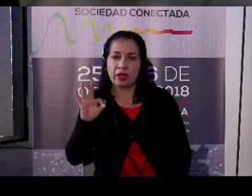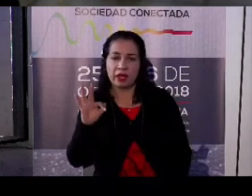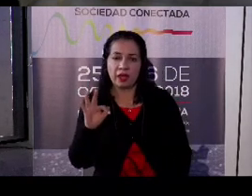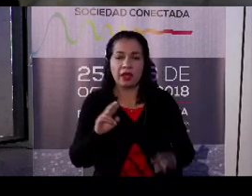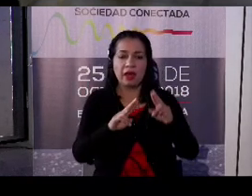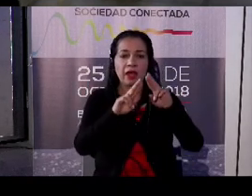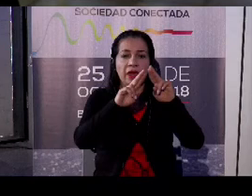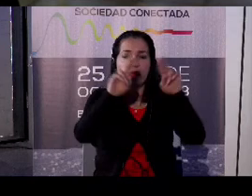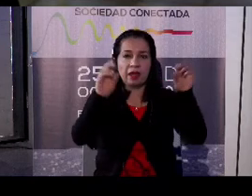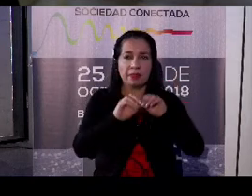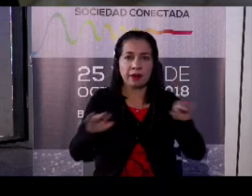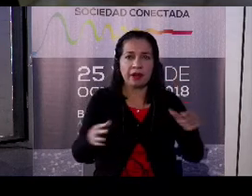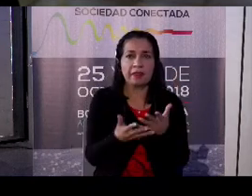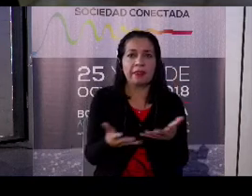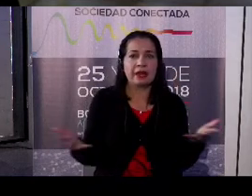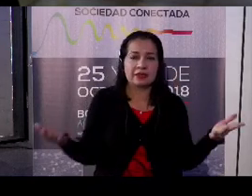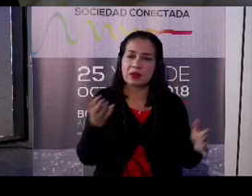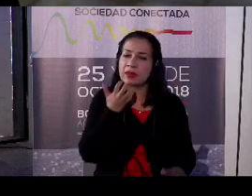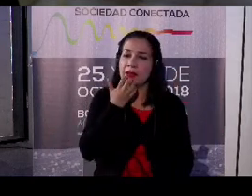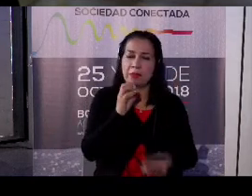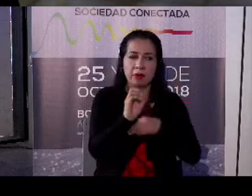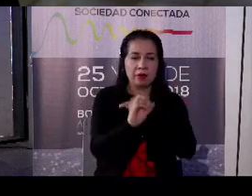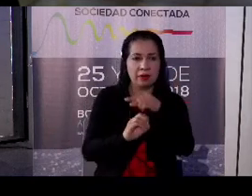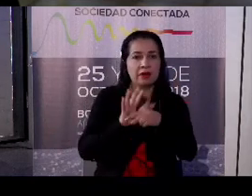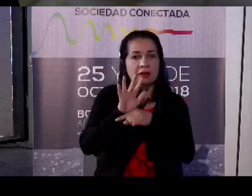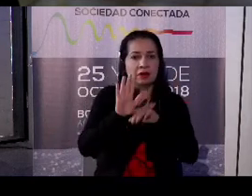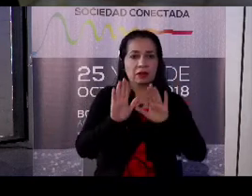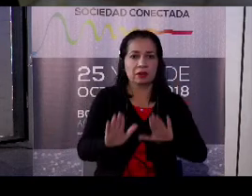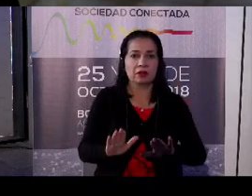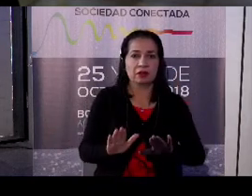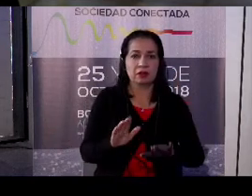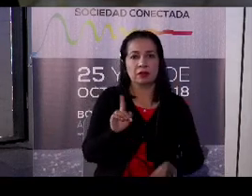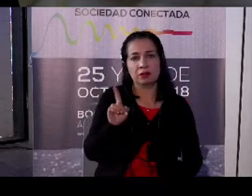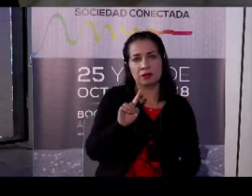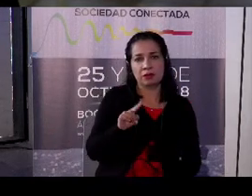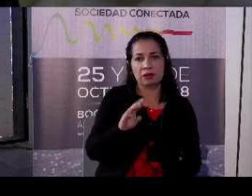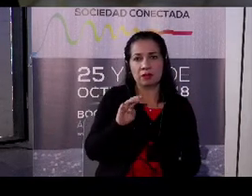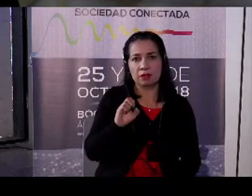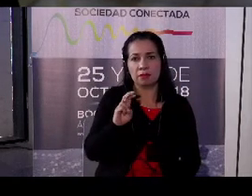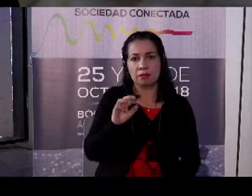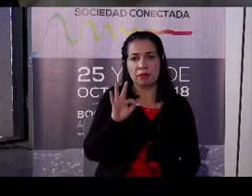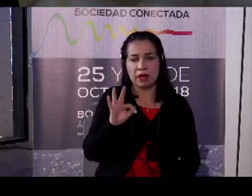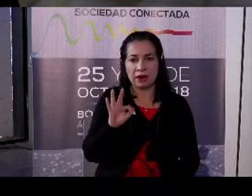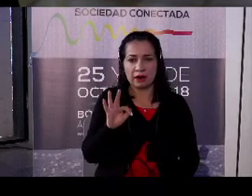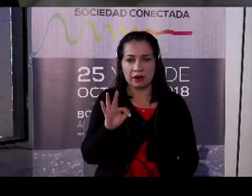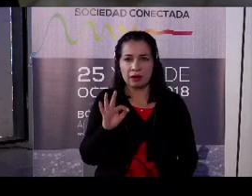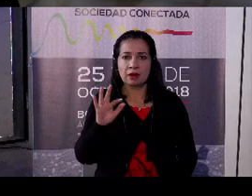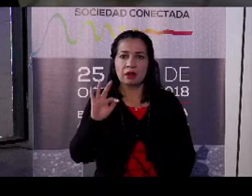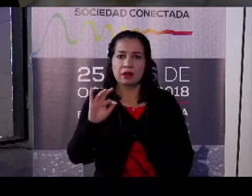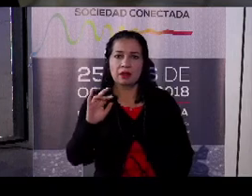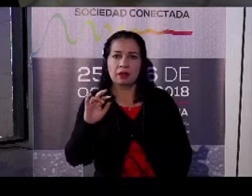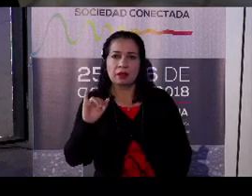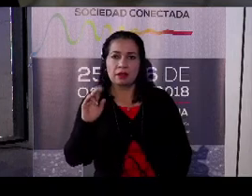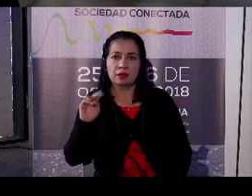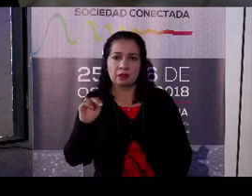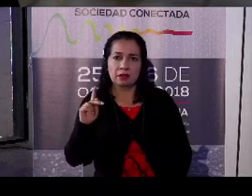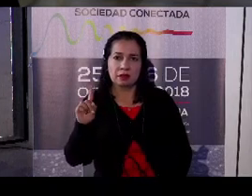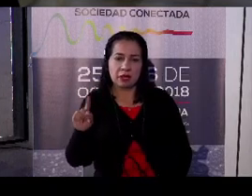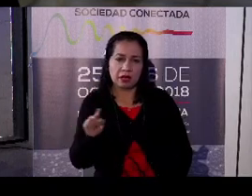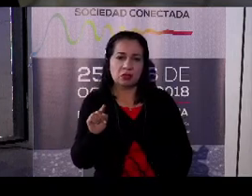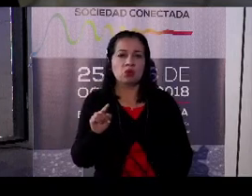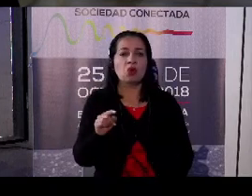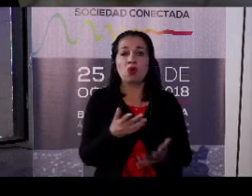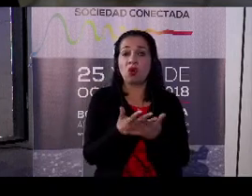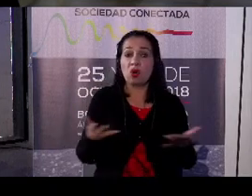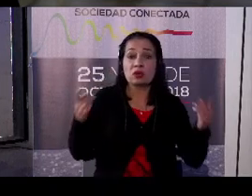ejemplo nuestra plataforma se llama Smart things cosas inteligentes que es un ecosistema abierto